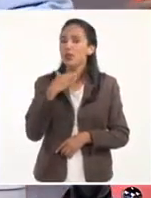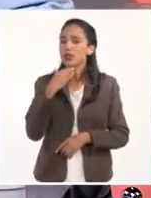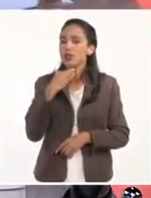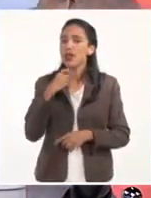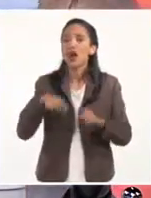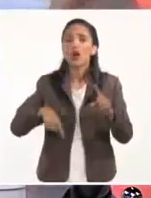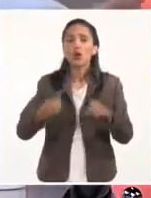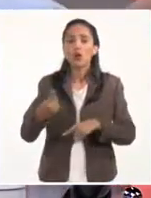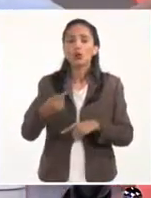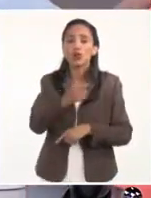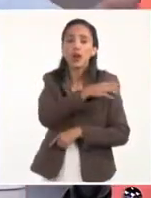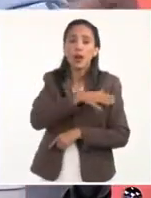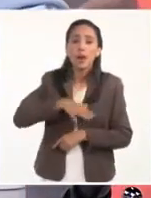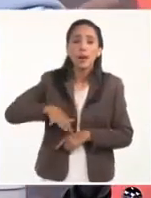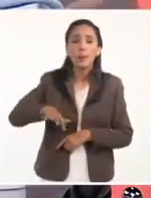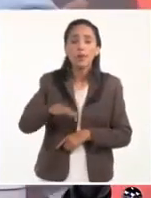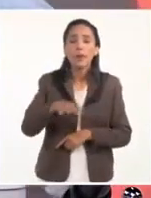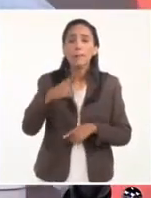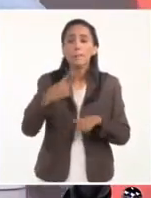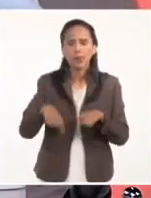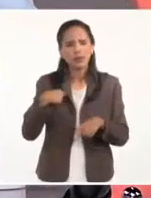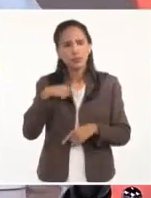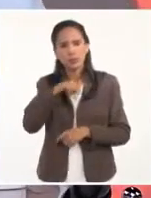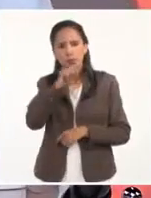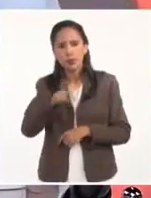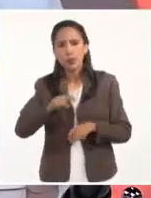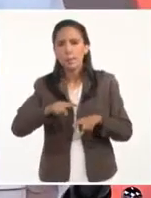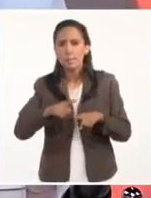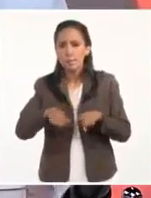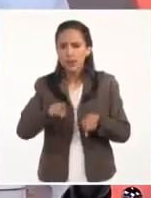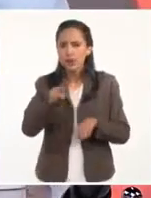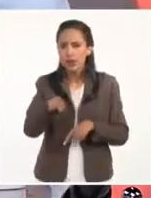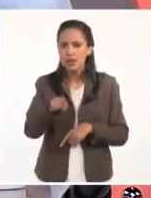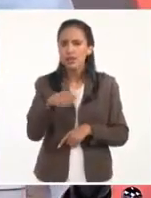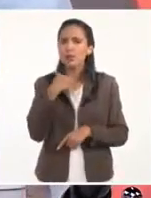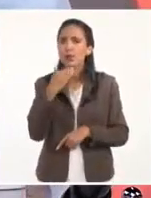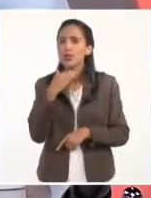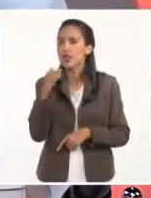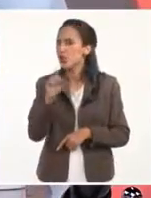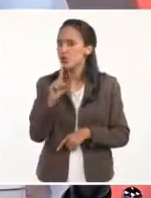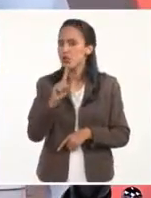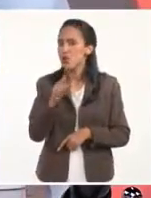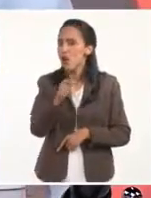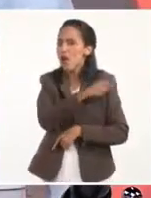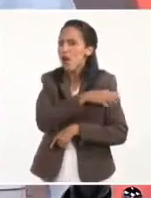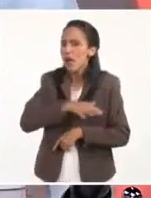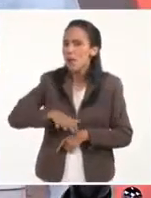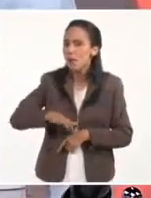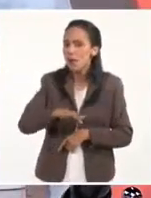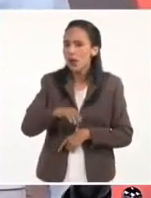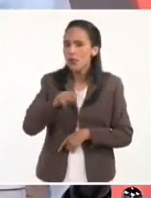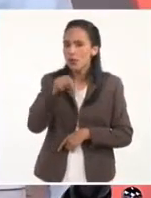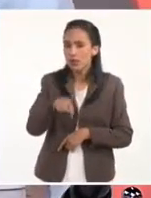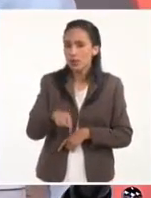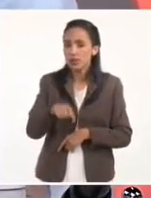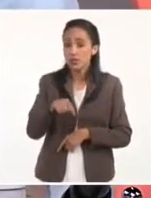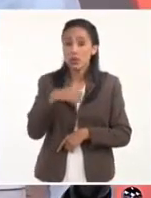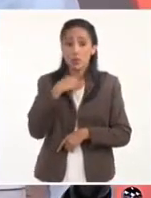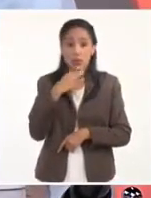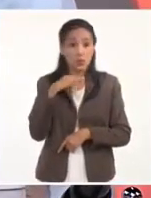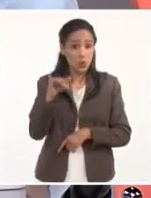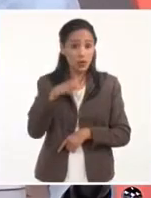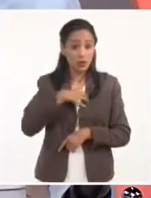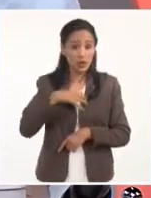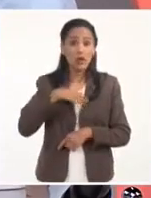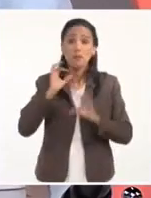de nombres pero no preguntaría bueno ese policía no es el pueblo ese policía que también puede ser que vive en la manera que también tiene los mismos apagones los